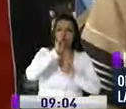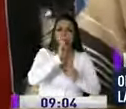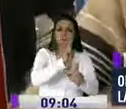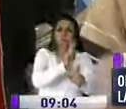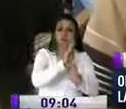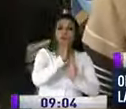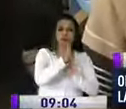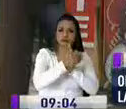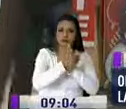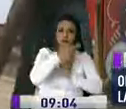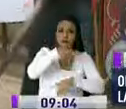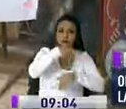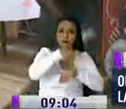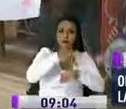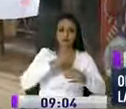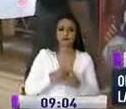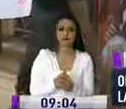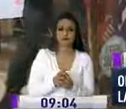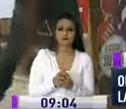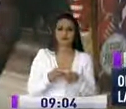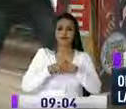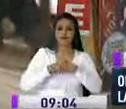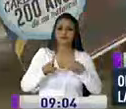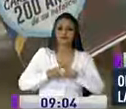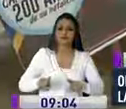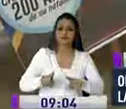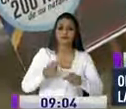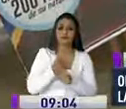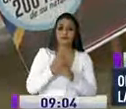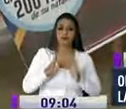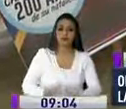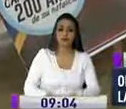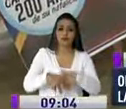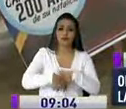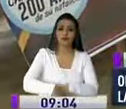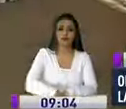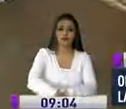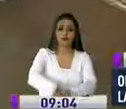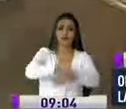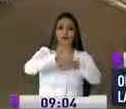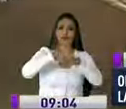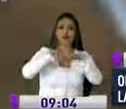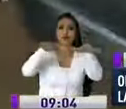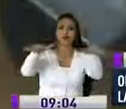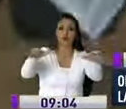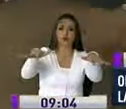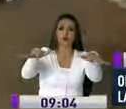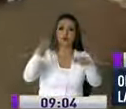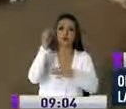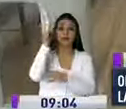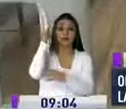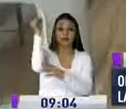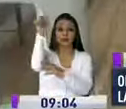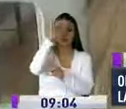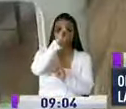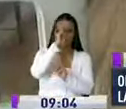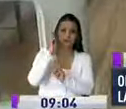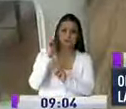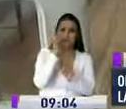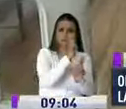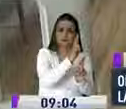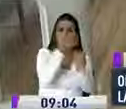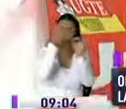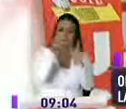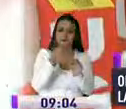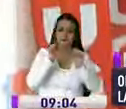méritos profesionales. Así, miles de trabajadores se movilizarán a nivel nacional para que sus exigencias hagan ruido y se puedan